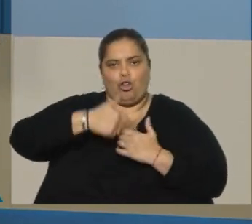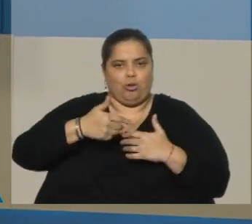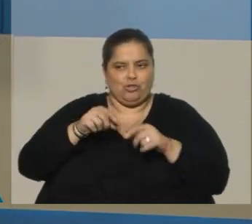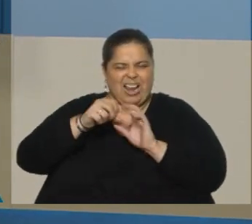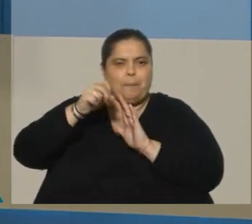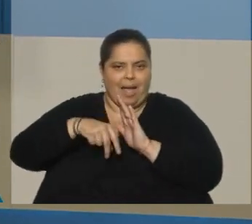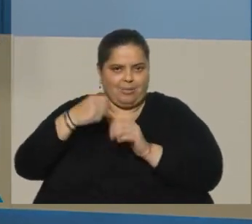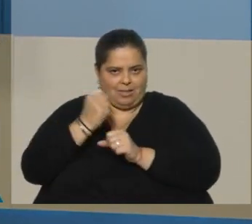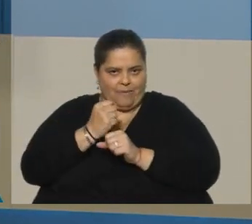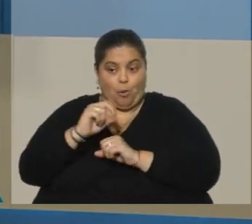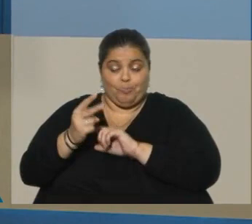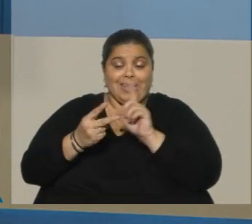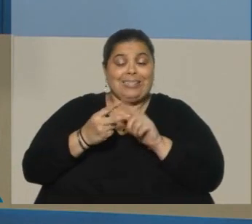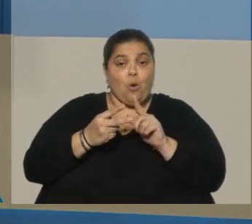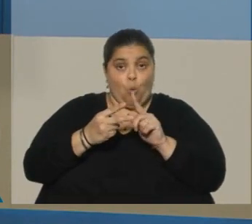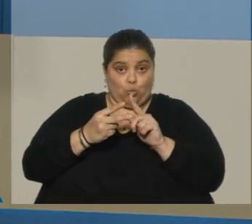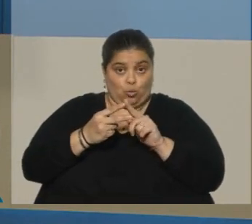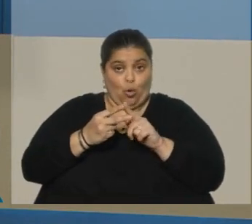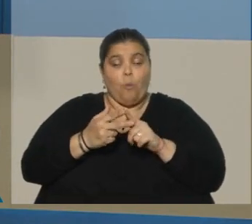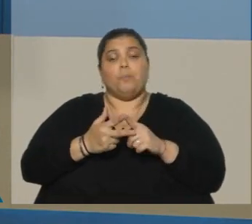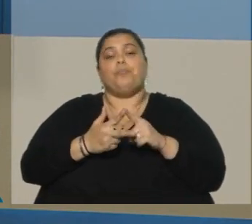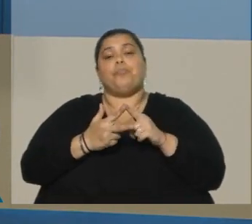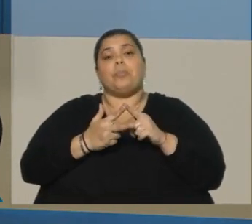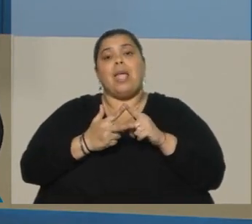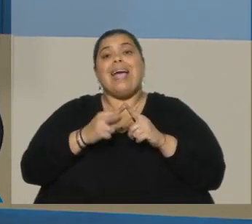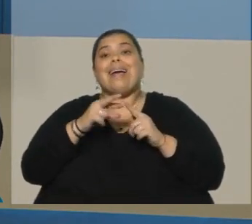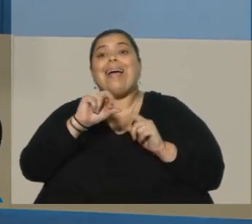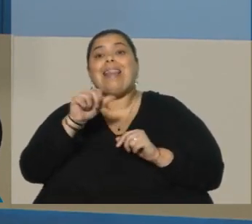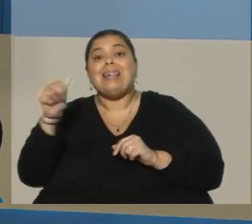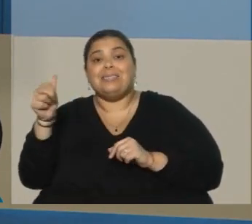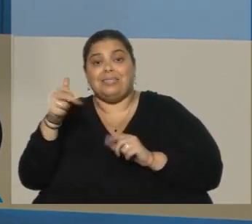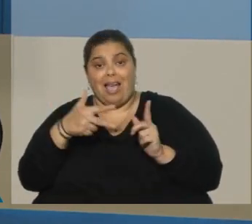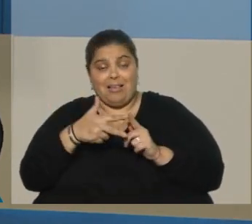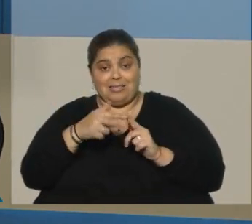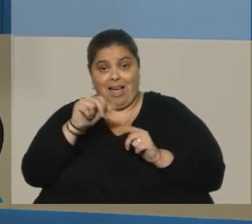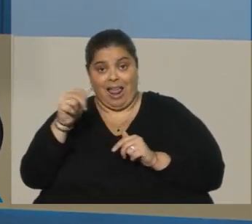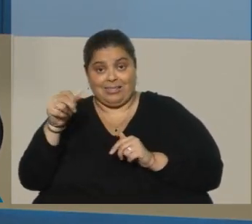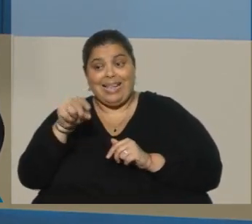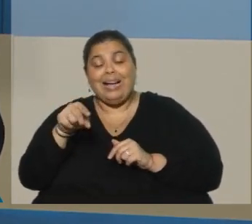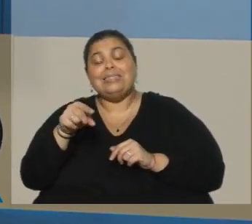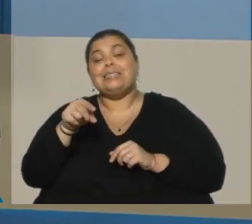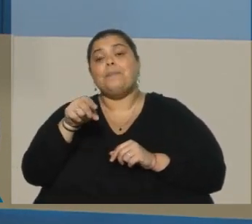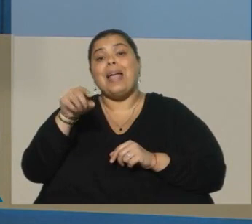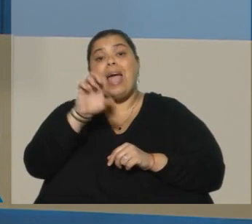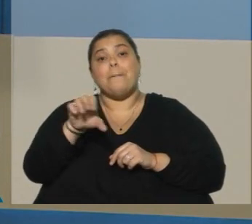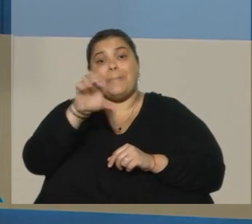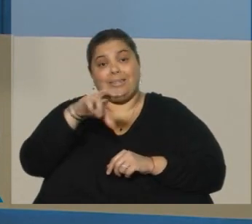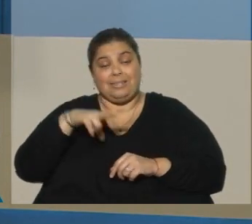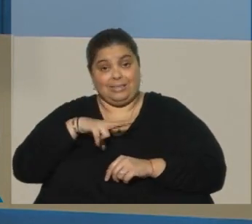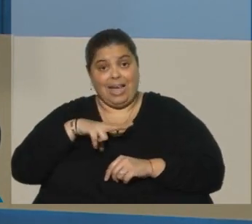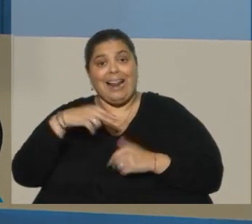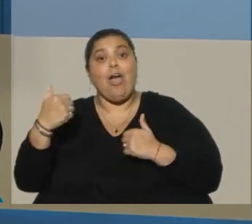segundo que ofrece es la parte del profit, la parte de la ganancia que la empresa le ofrece al Estado